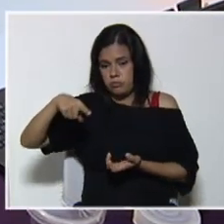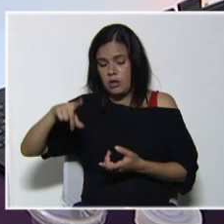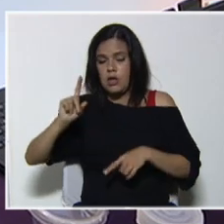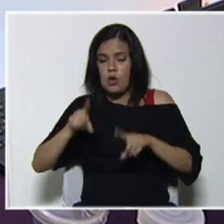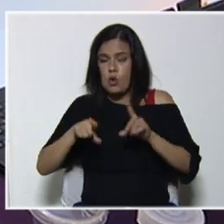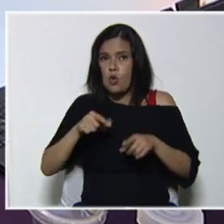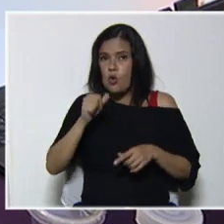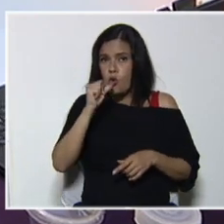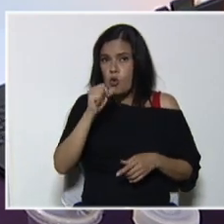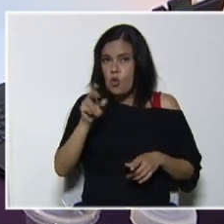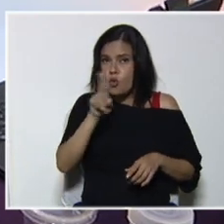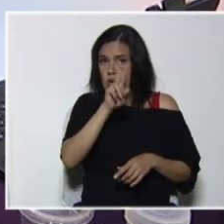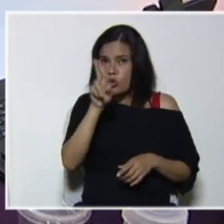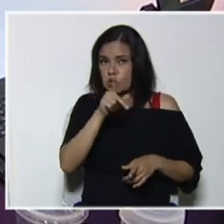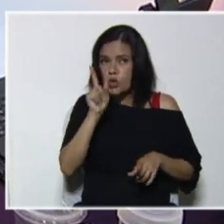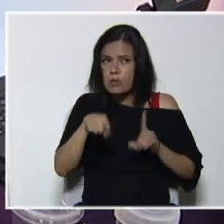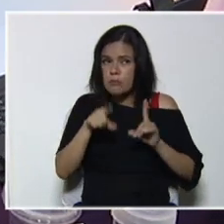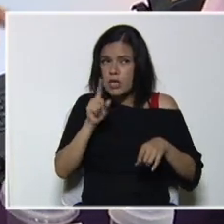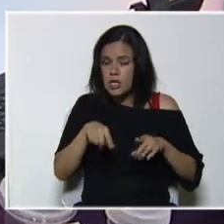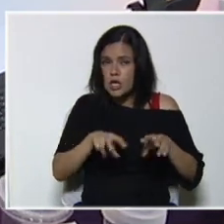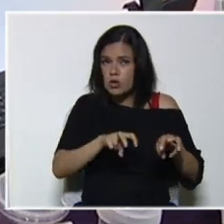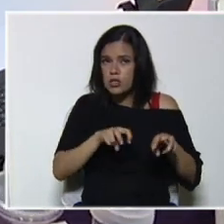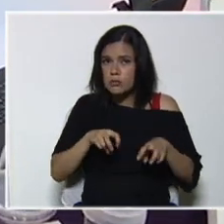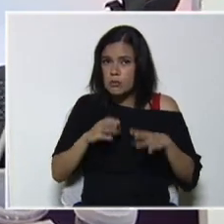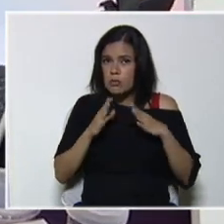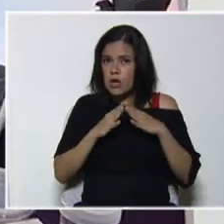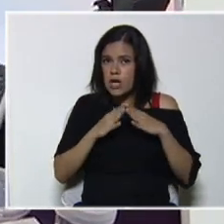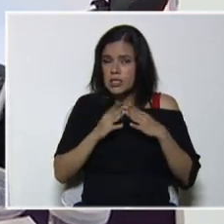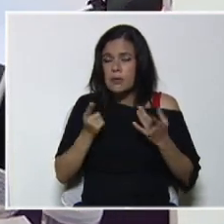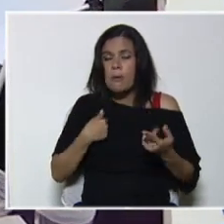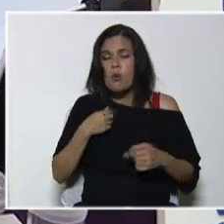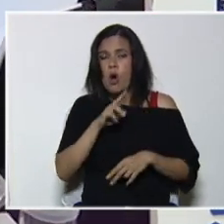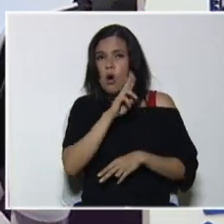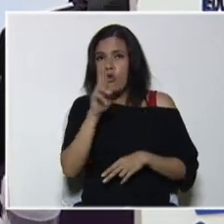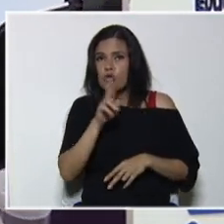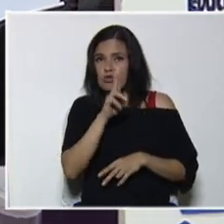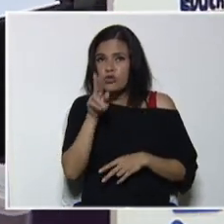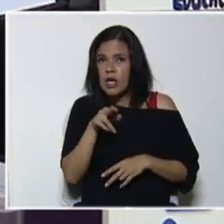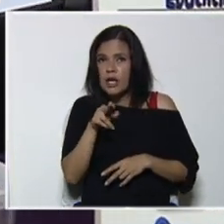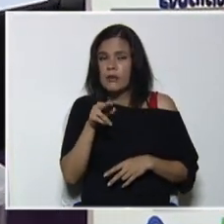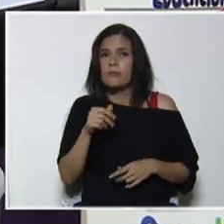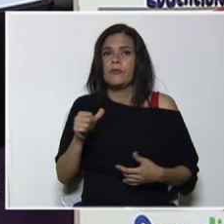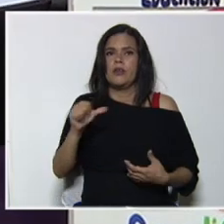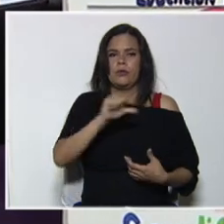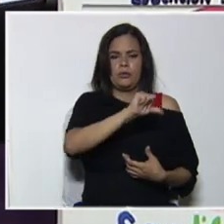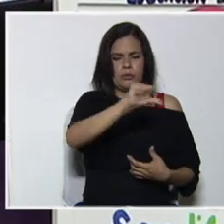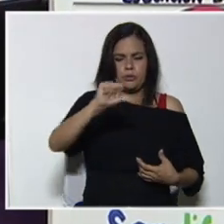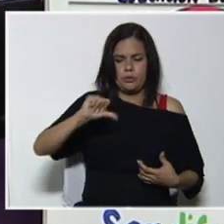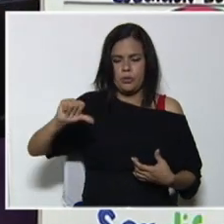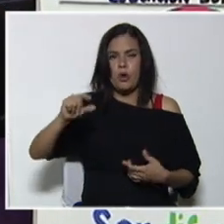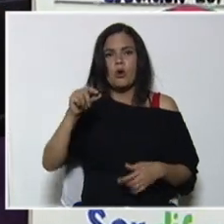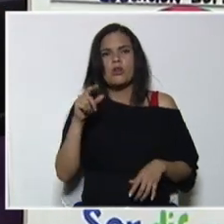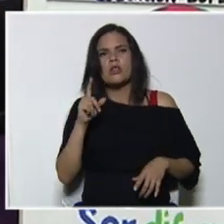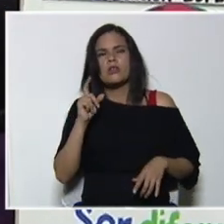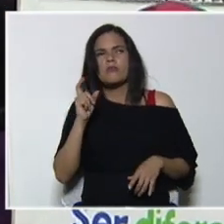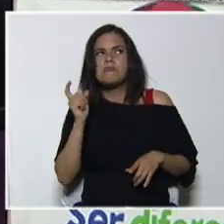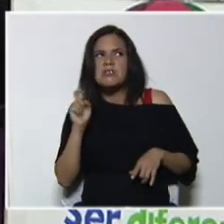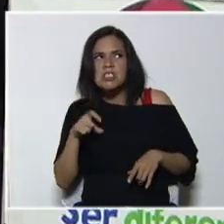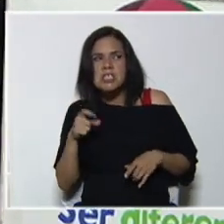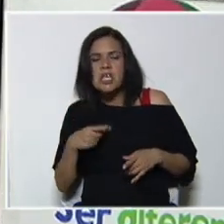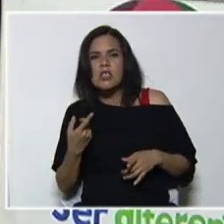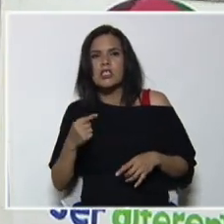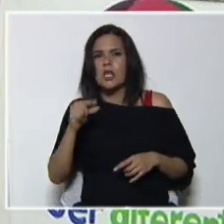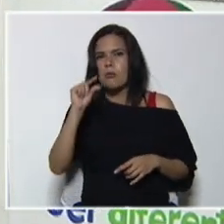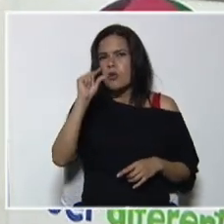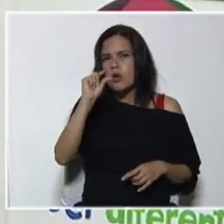en casa, entonces vamos a utilizar el riego correspondiente, ya sea de poquito, con